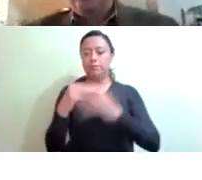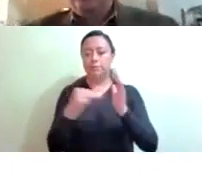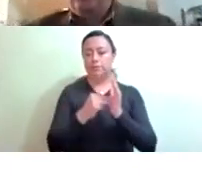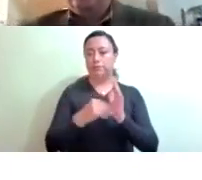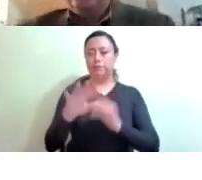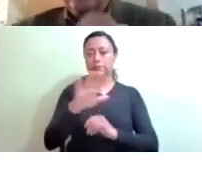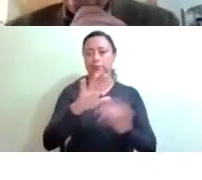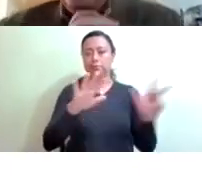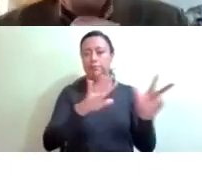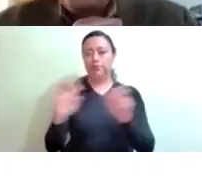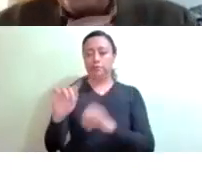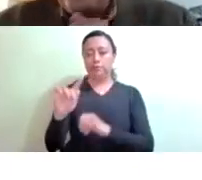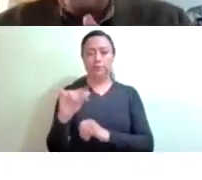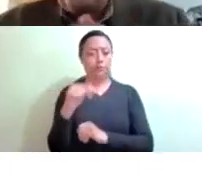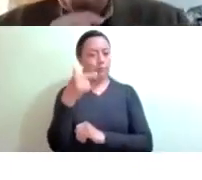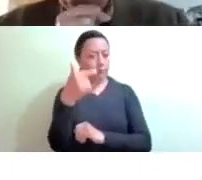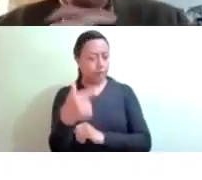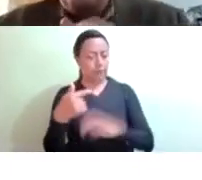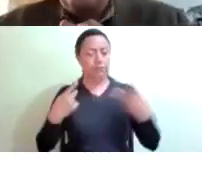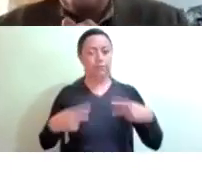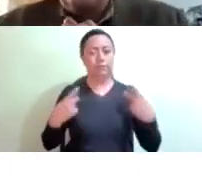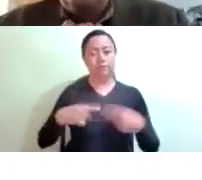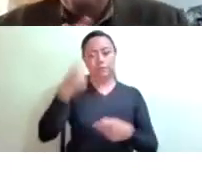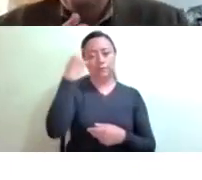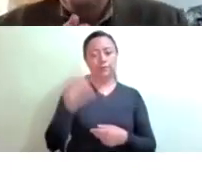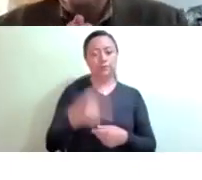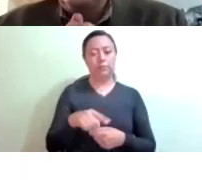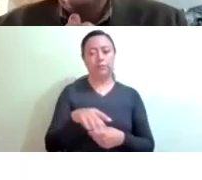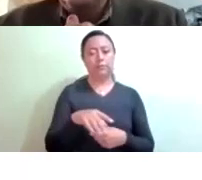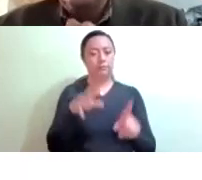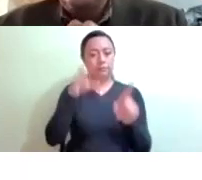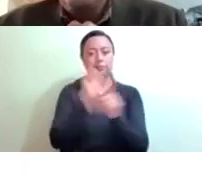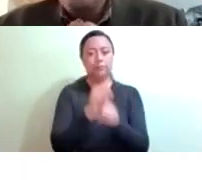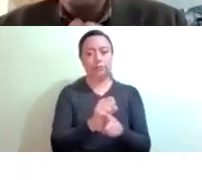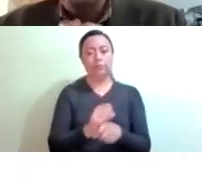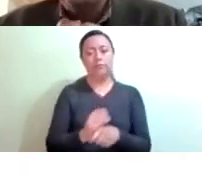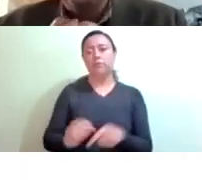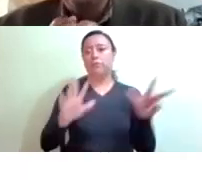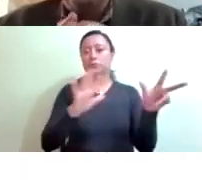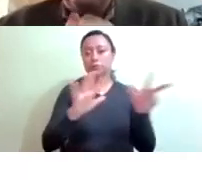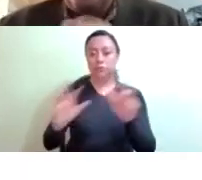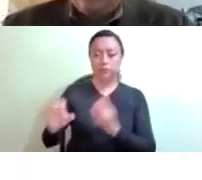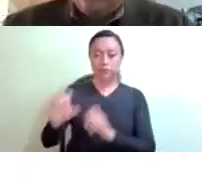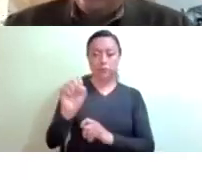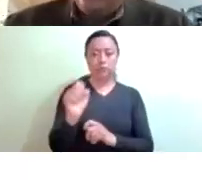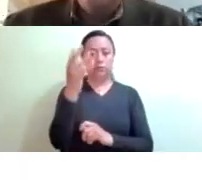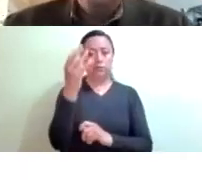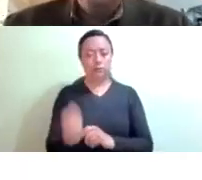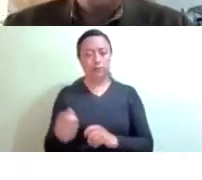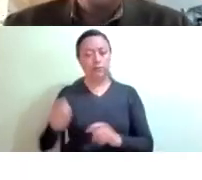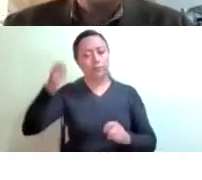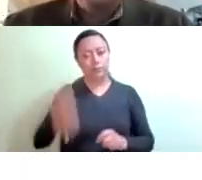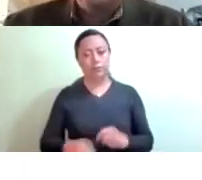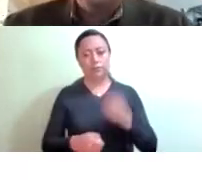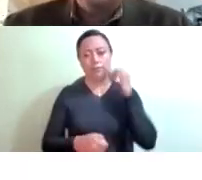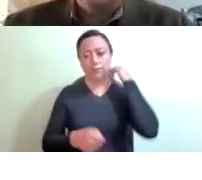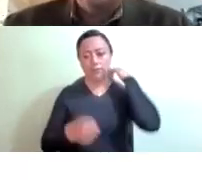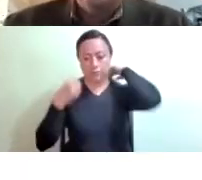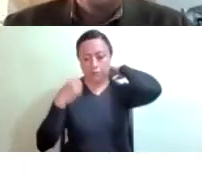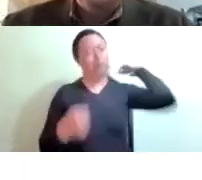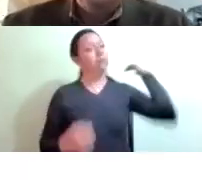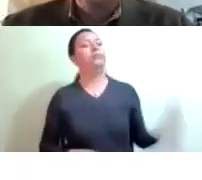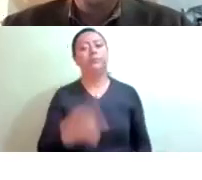15.877 personas para lograr 869 sentencias. Fíjense qué número representa